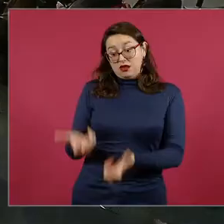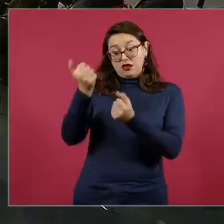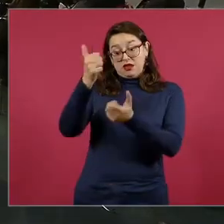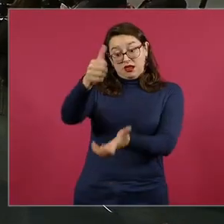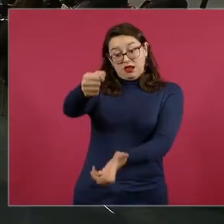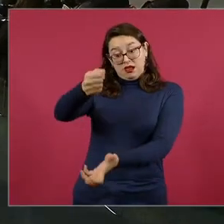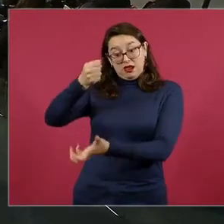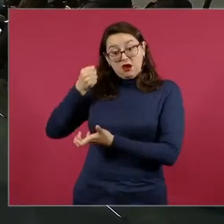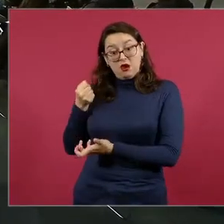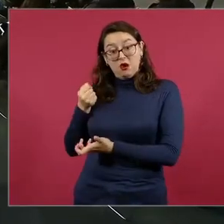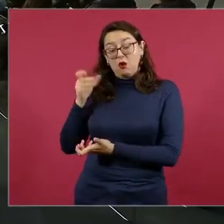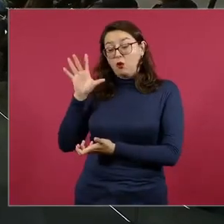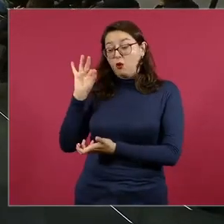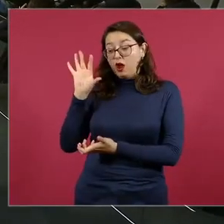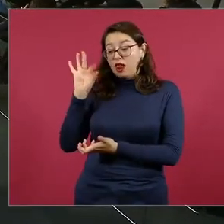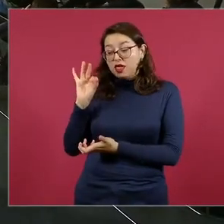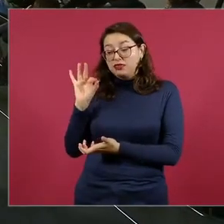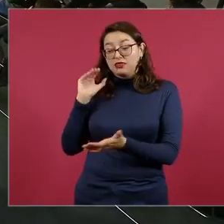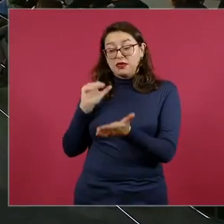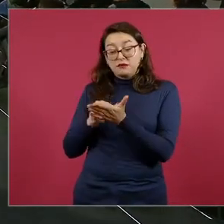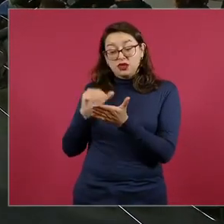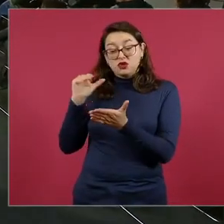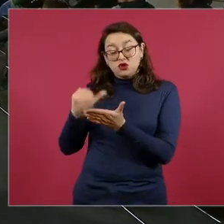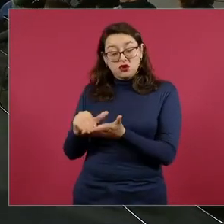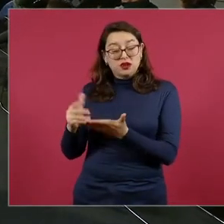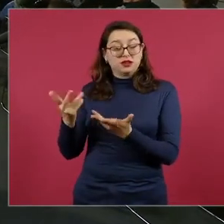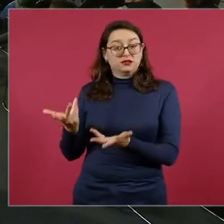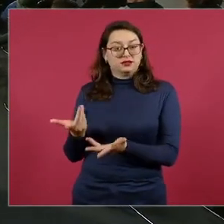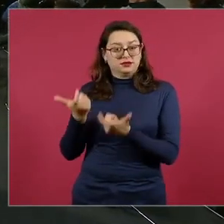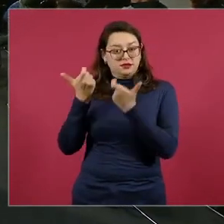que se va a pagar de más.